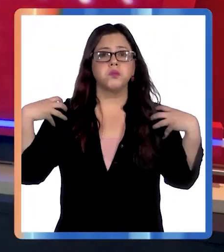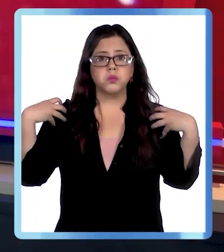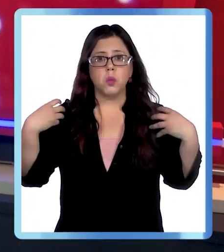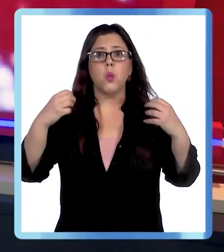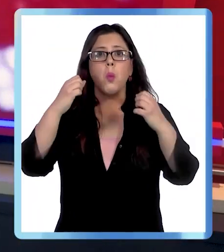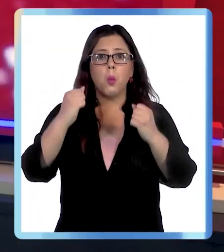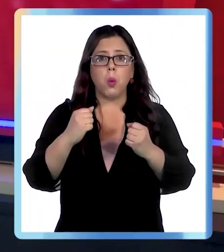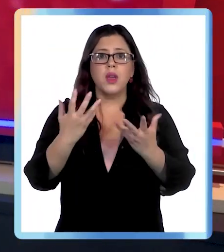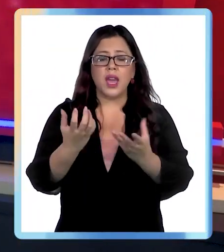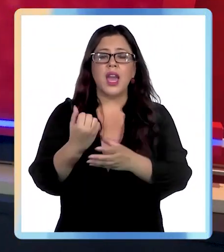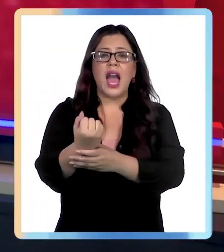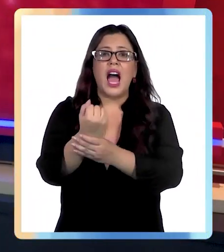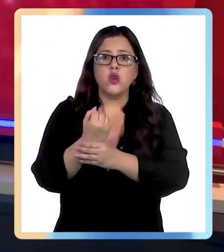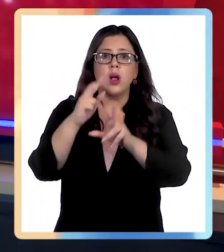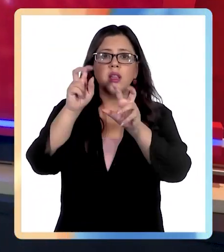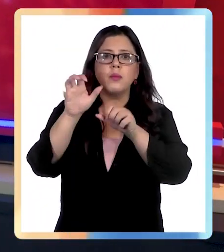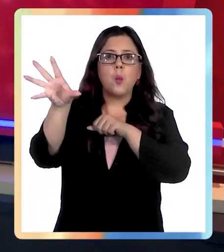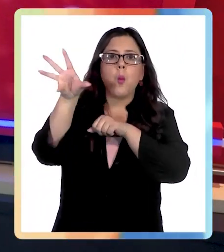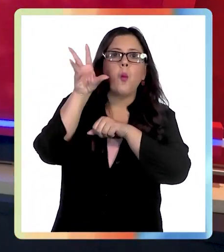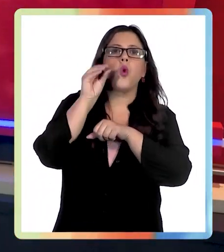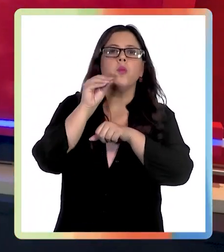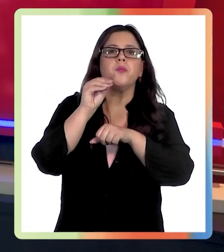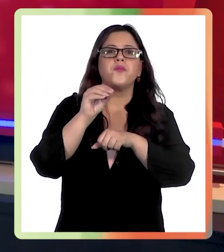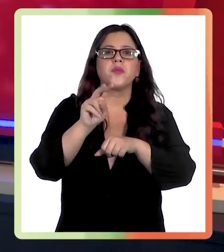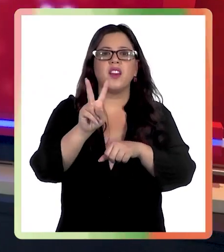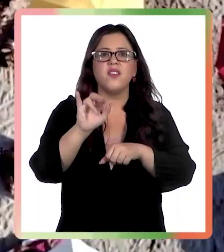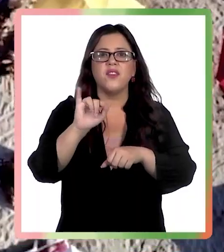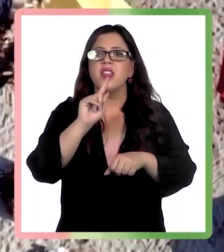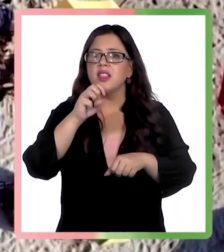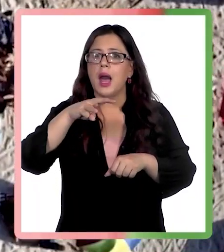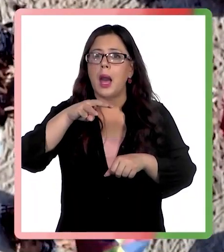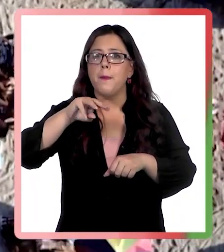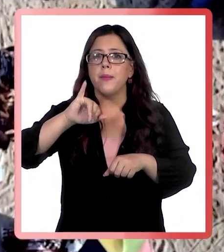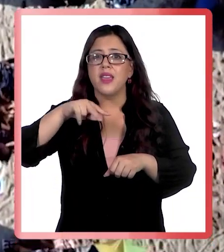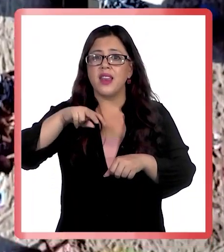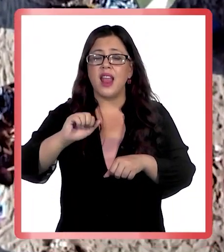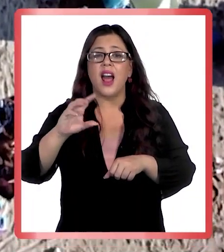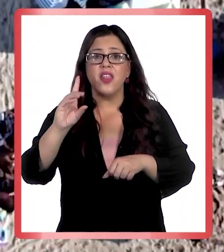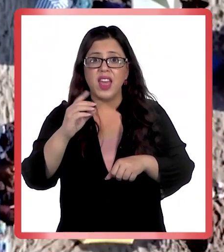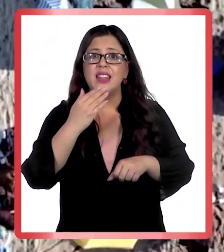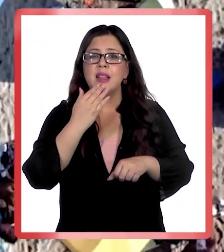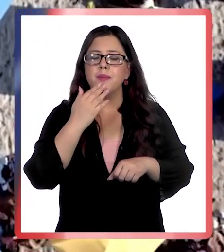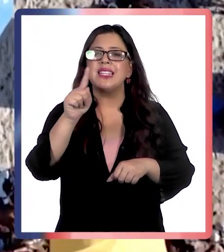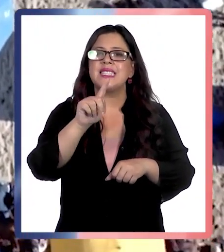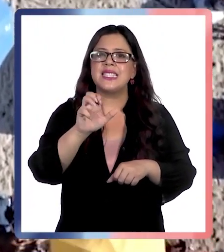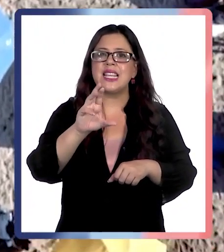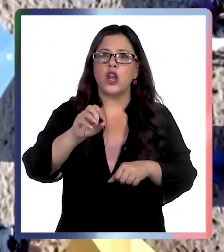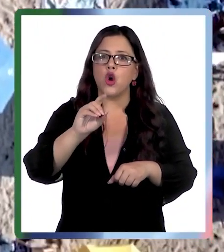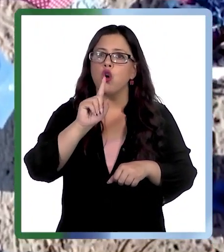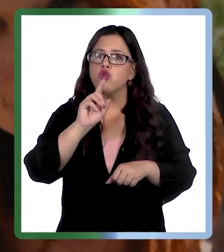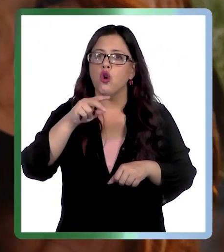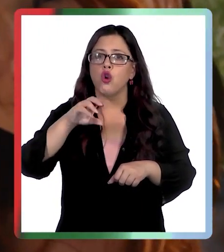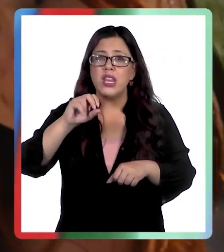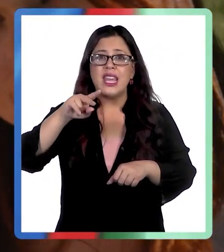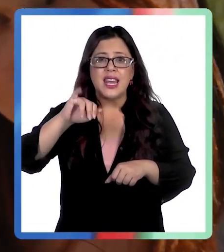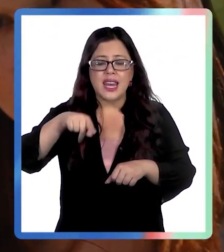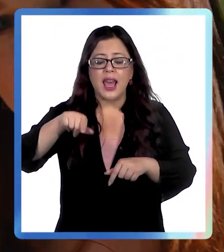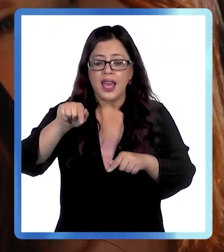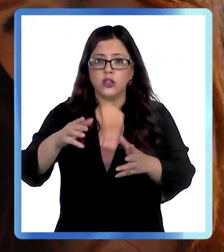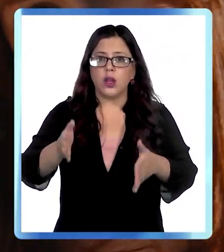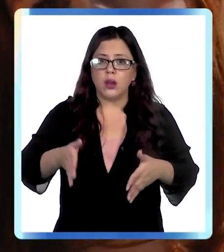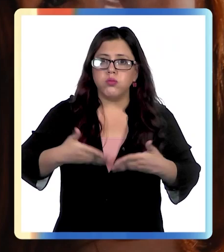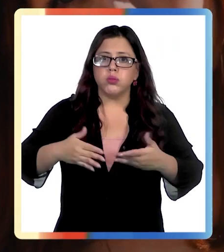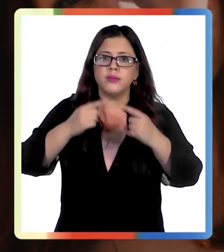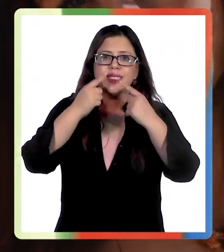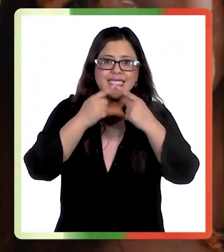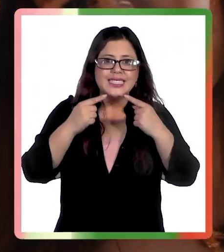las personas pueden favorecer la absorción de vitamina d y la liberación de serotonina ello influye muy positivamente en el estado de